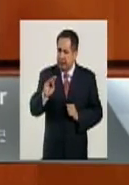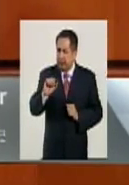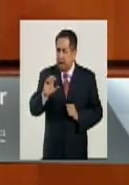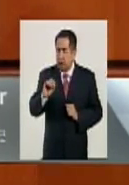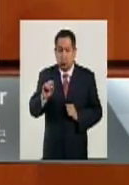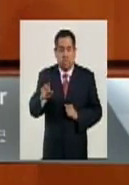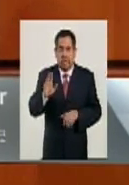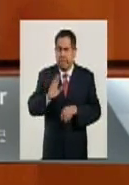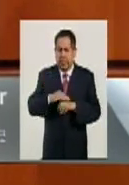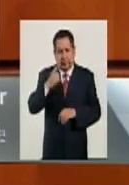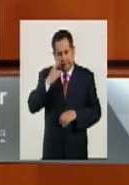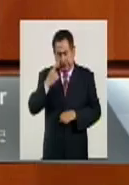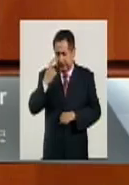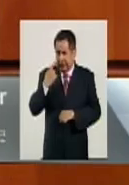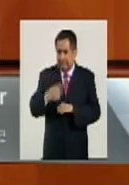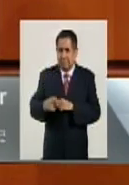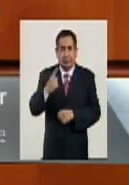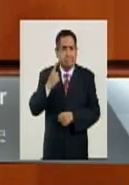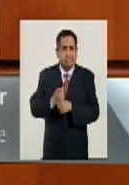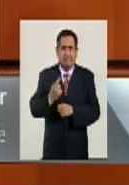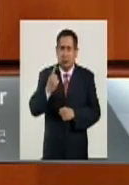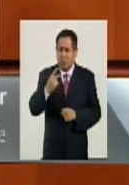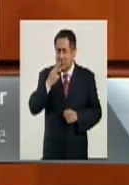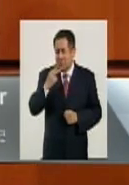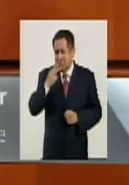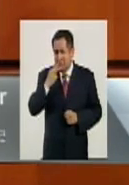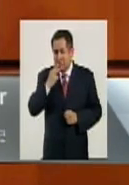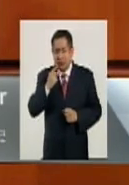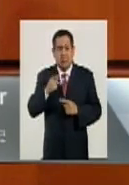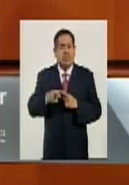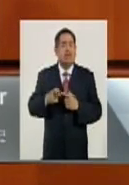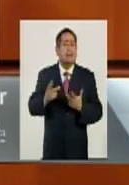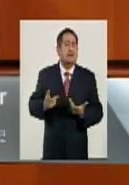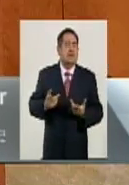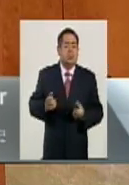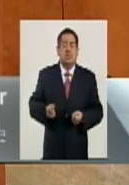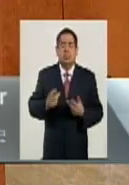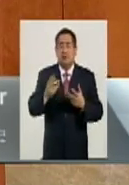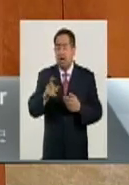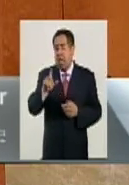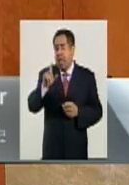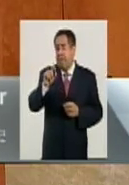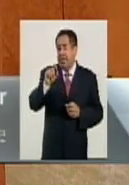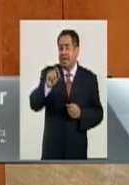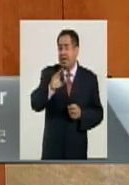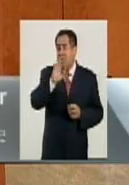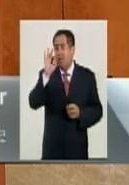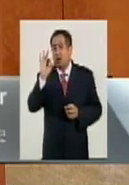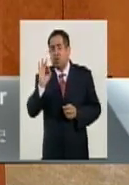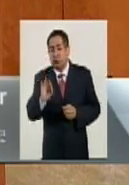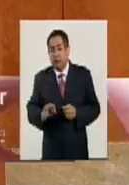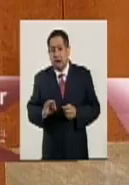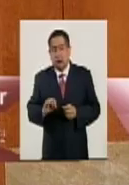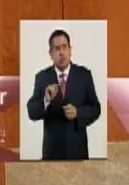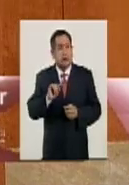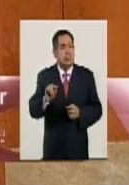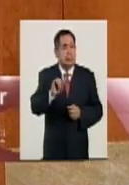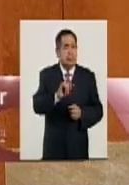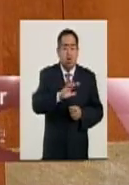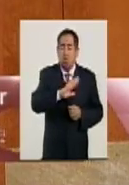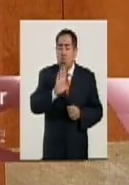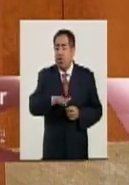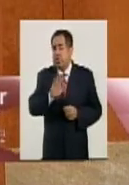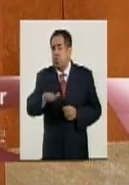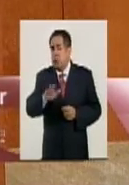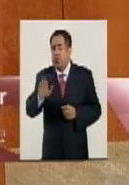riesgo más importante, siendo la causa de más del 20% de las causas de muerte